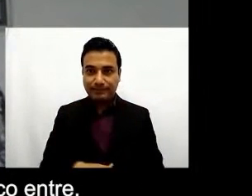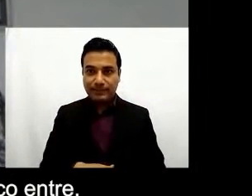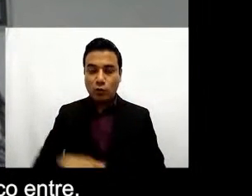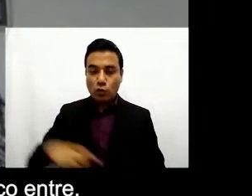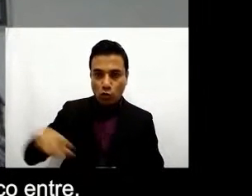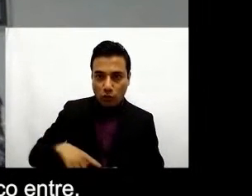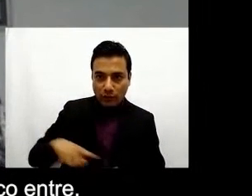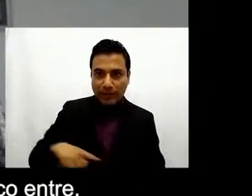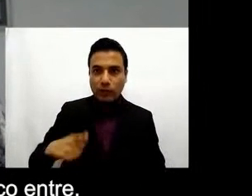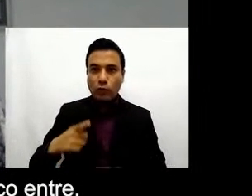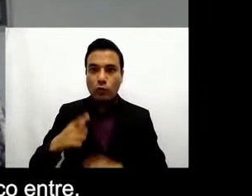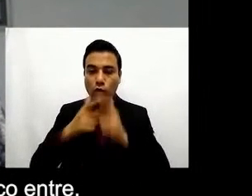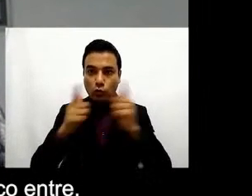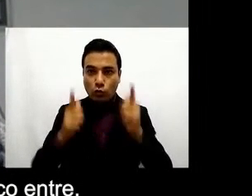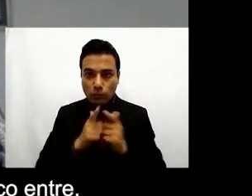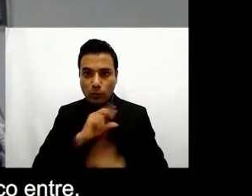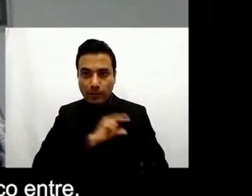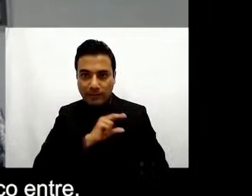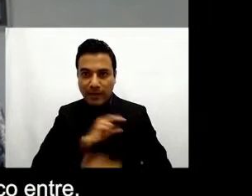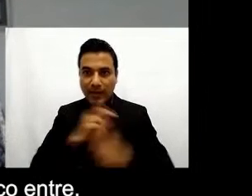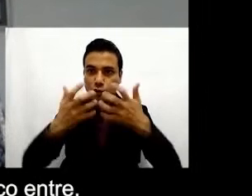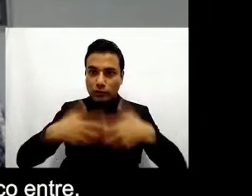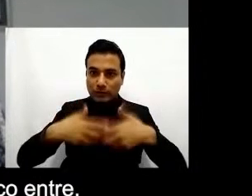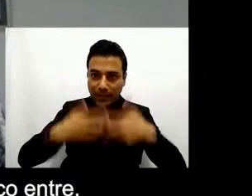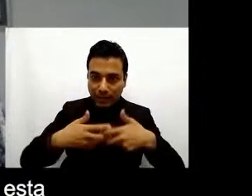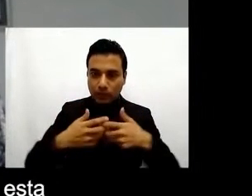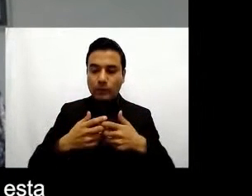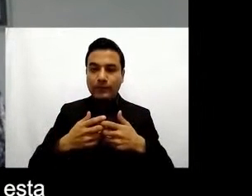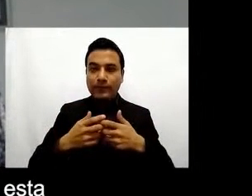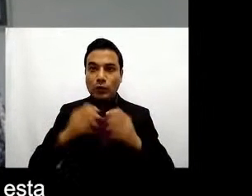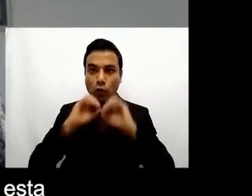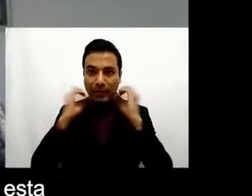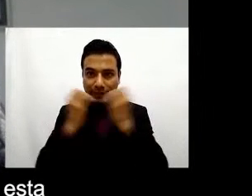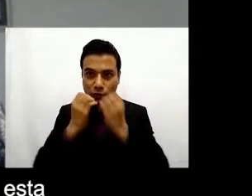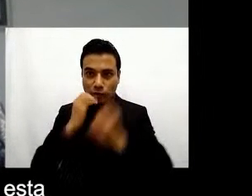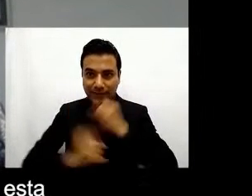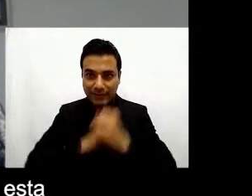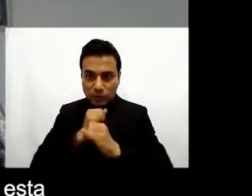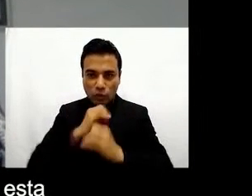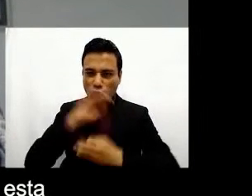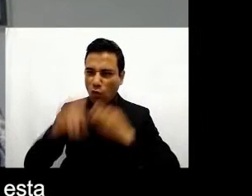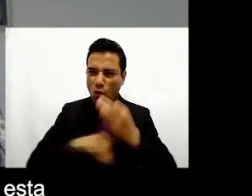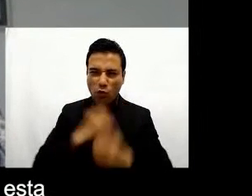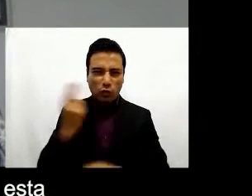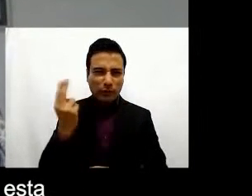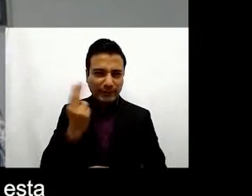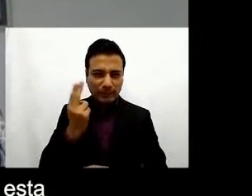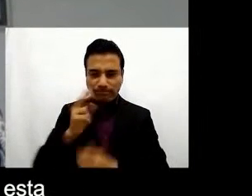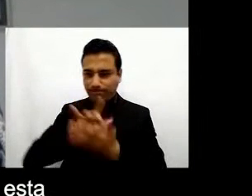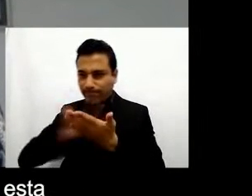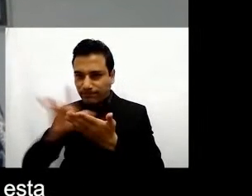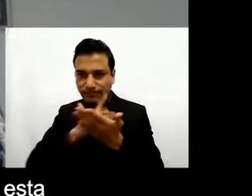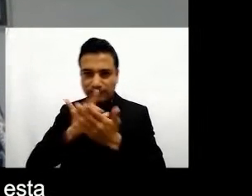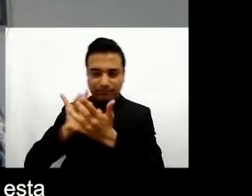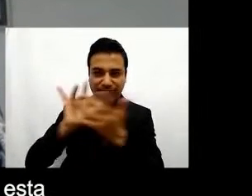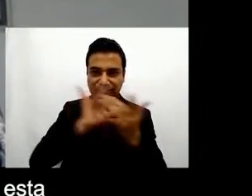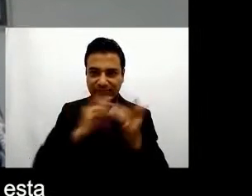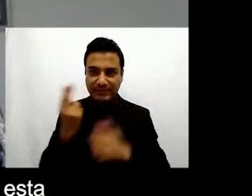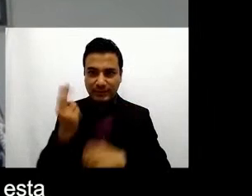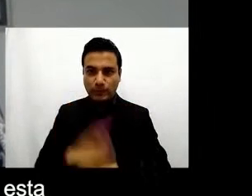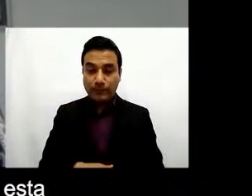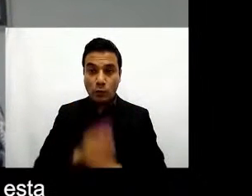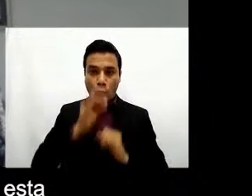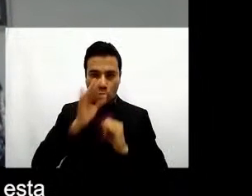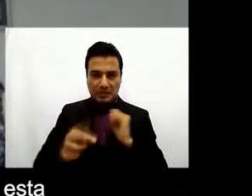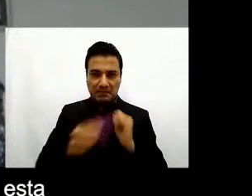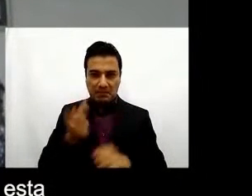entre lo privado, entre instancias internacionales. Y un punto también que me gustaría agregar a esta última pregunta,